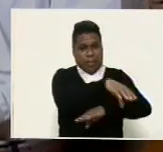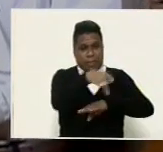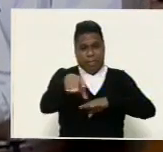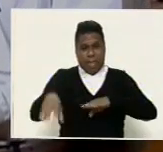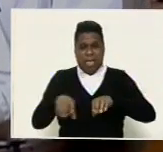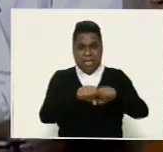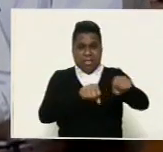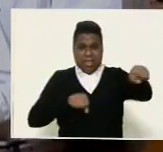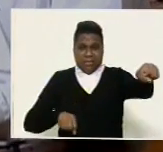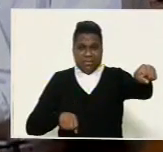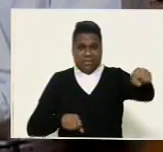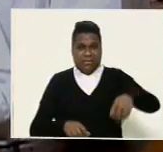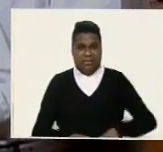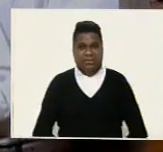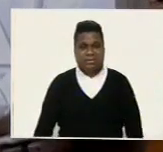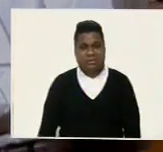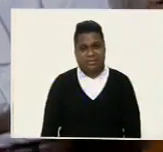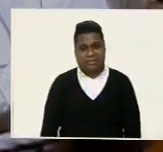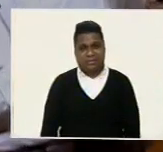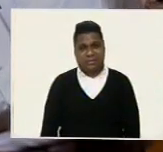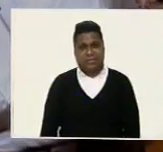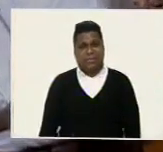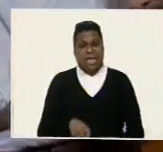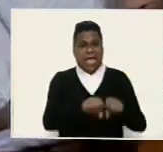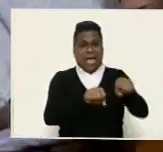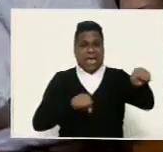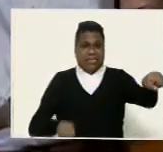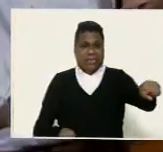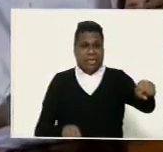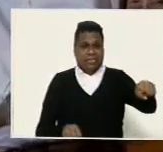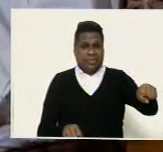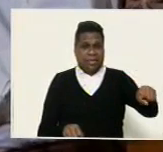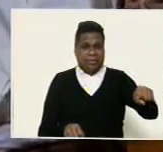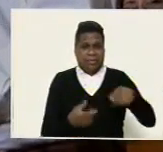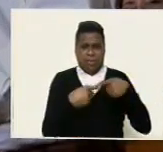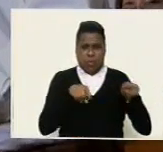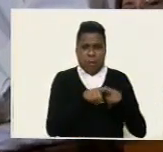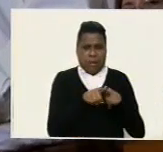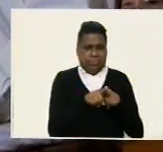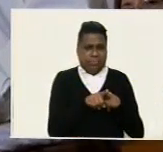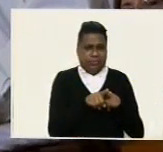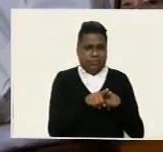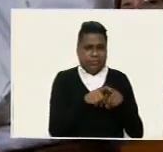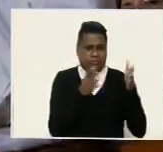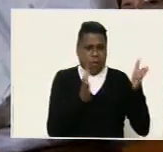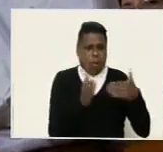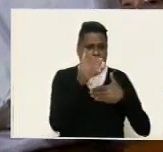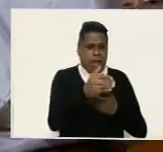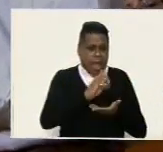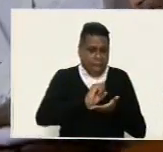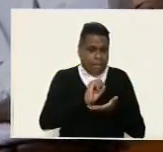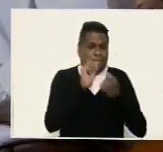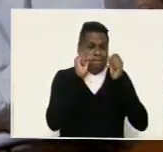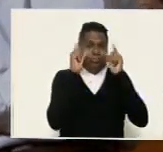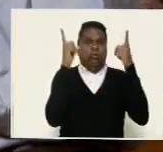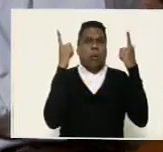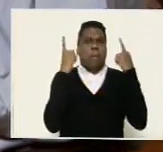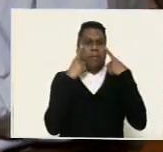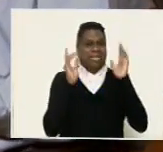Táchira, de que el Táchira es una caja de Pandora, es una caja de sorpresa,